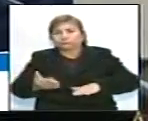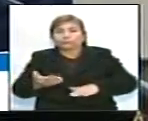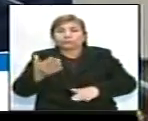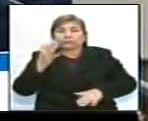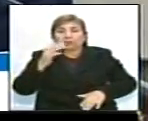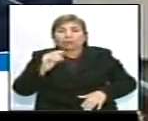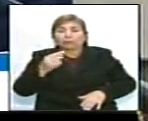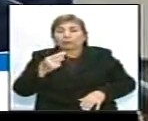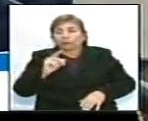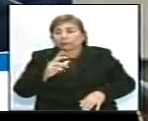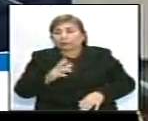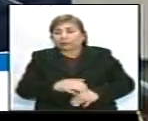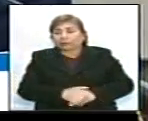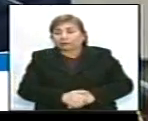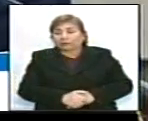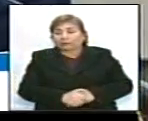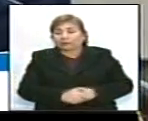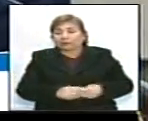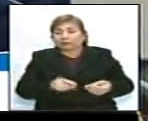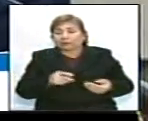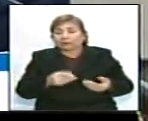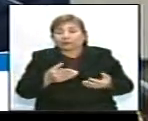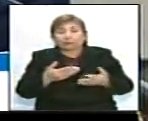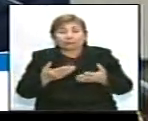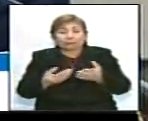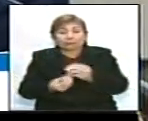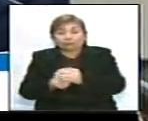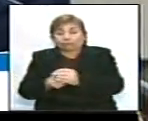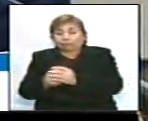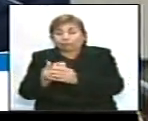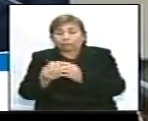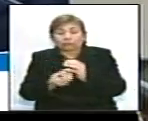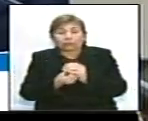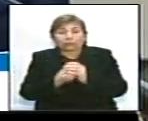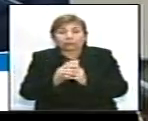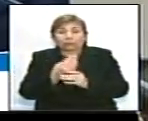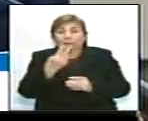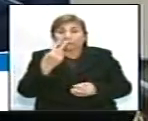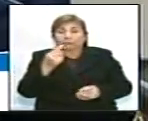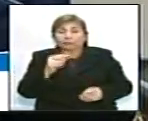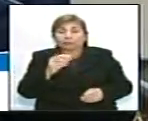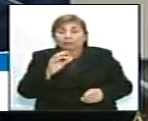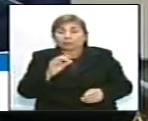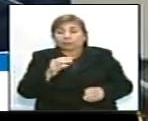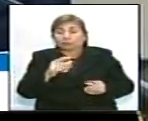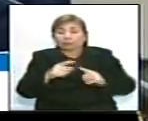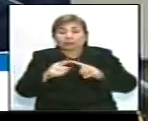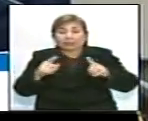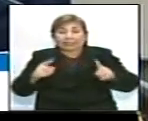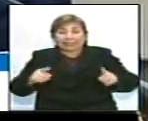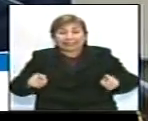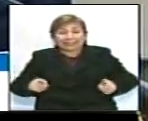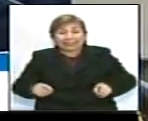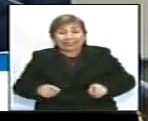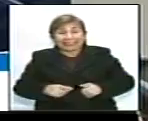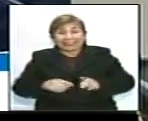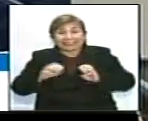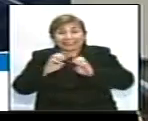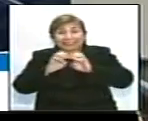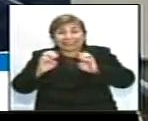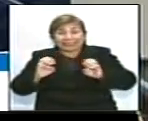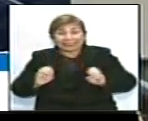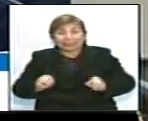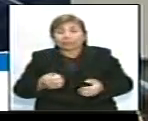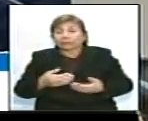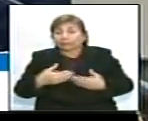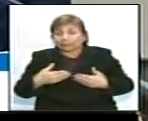5.3 millones. Y de esa priorización, 2.9 millones de hectáreas tienen una prioridad muy